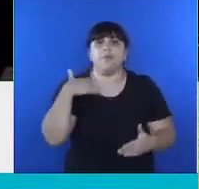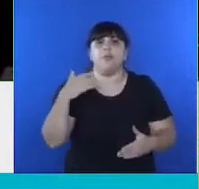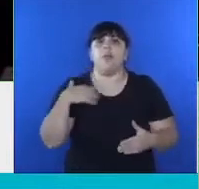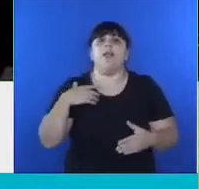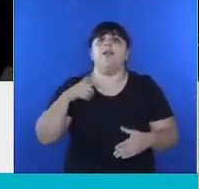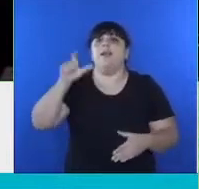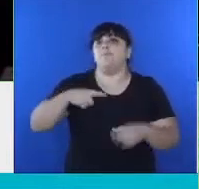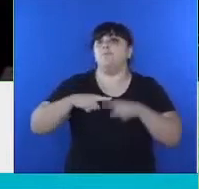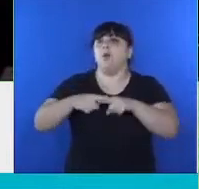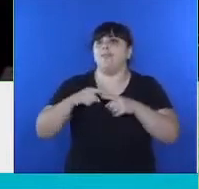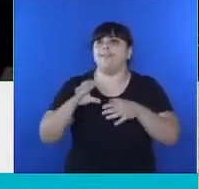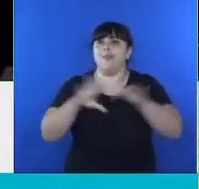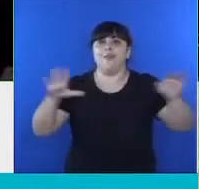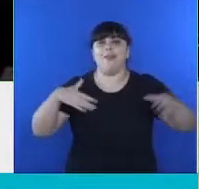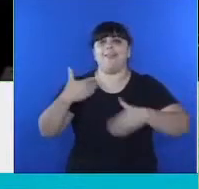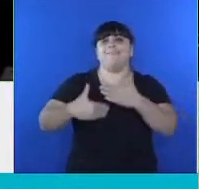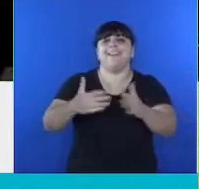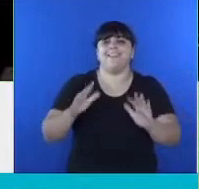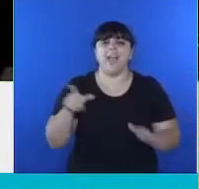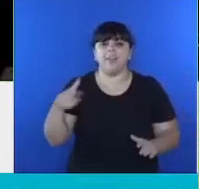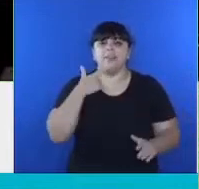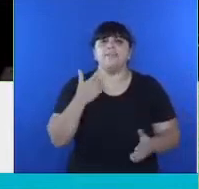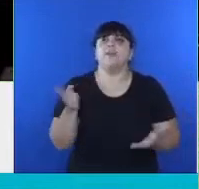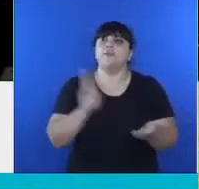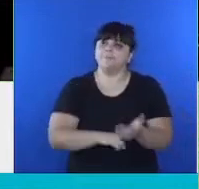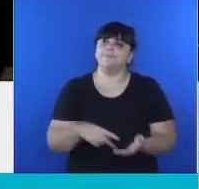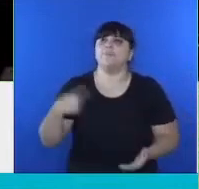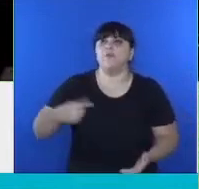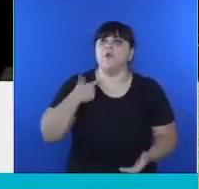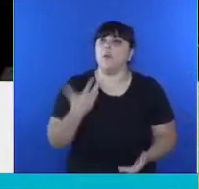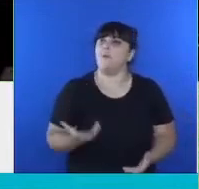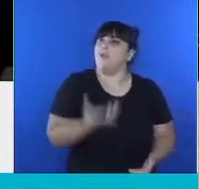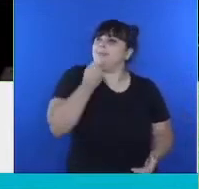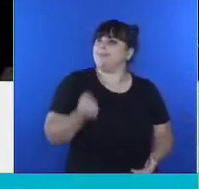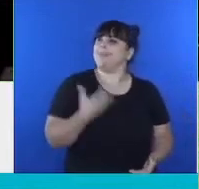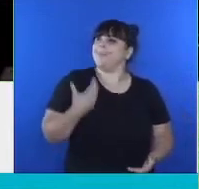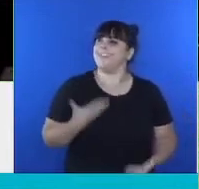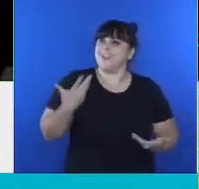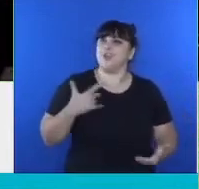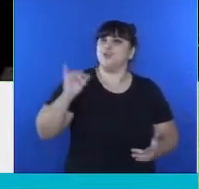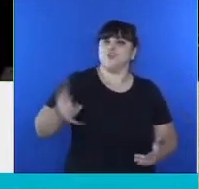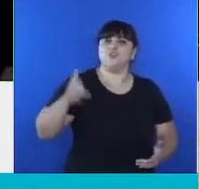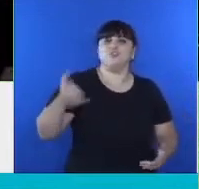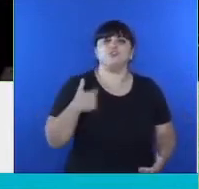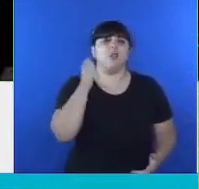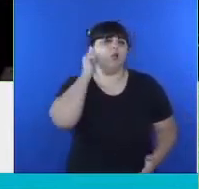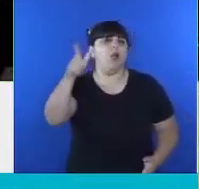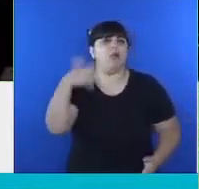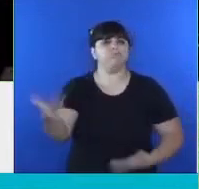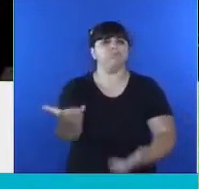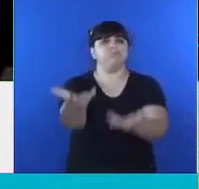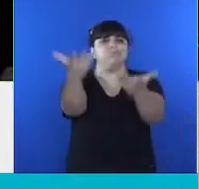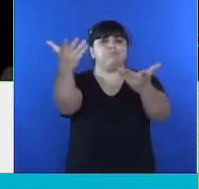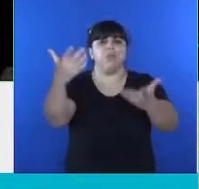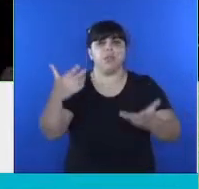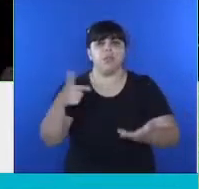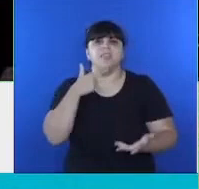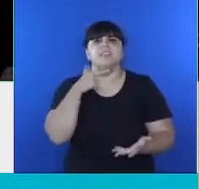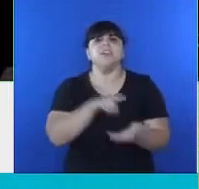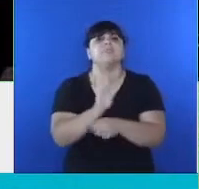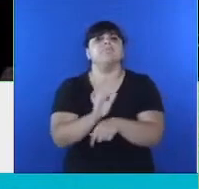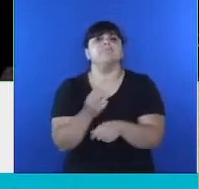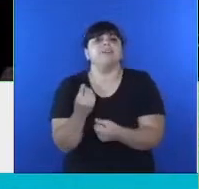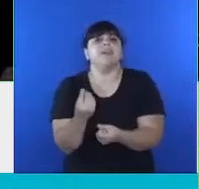libertarios repiten permanentemente como un gran logro o un gran triunfo de la gestión, que